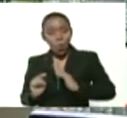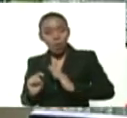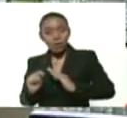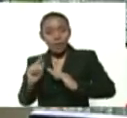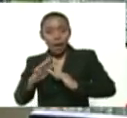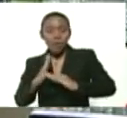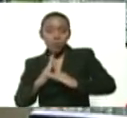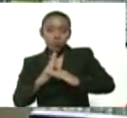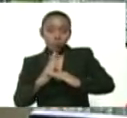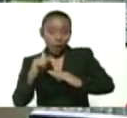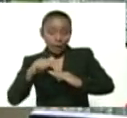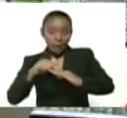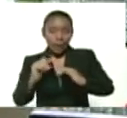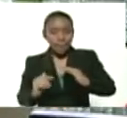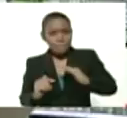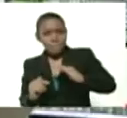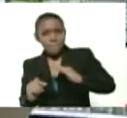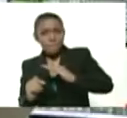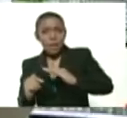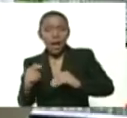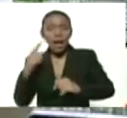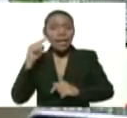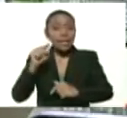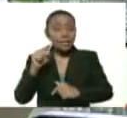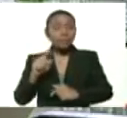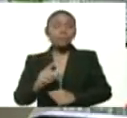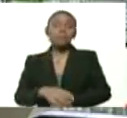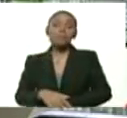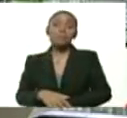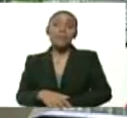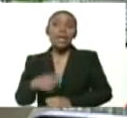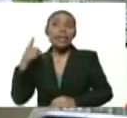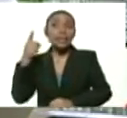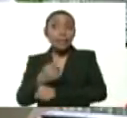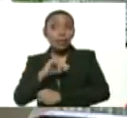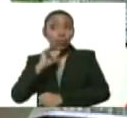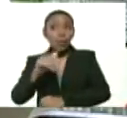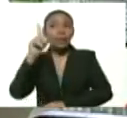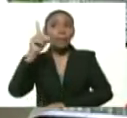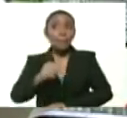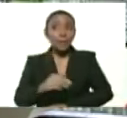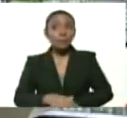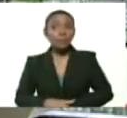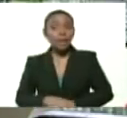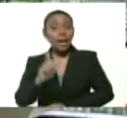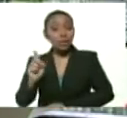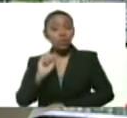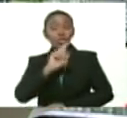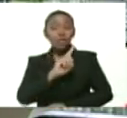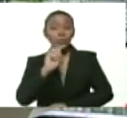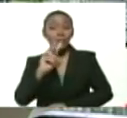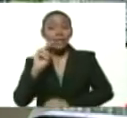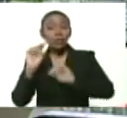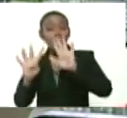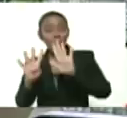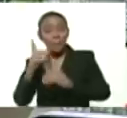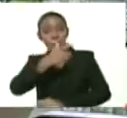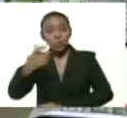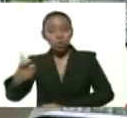una situación de aplanamiento, y debo informar también que de esos 129